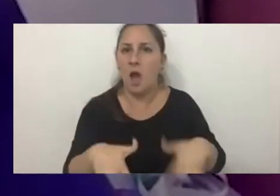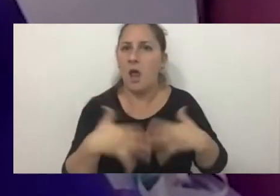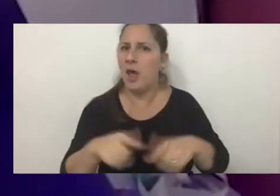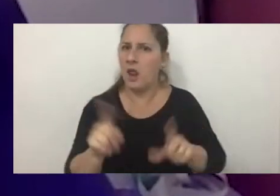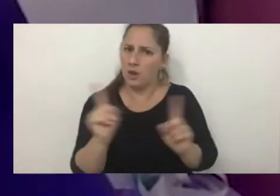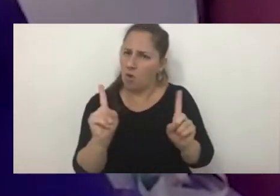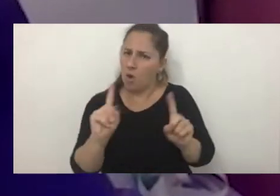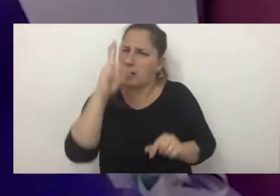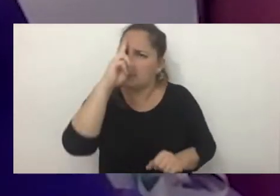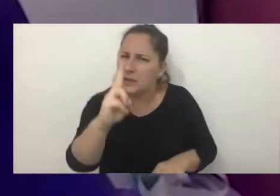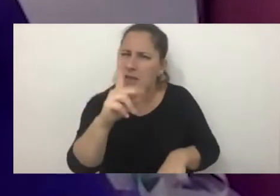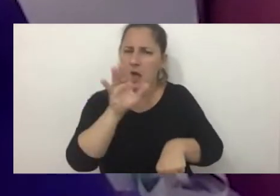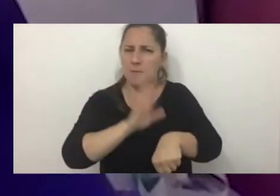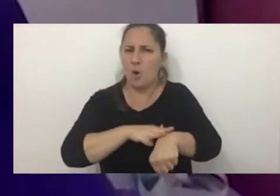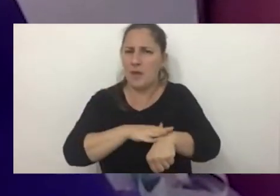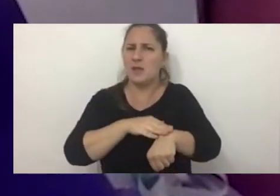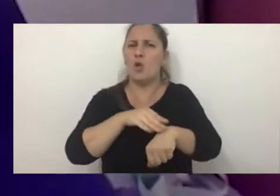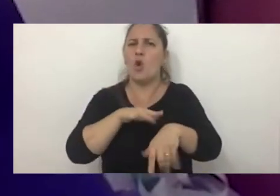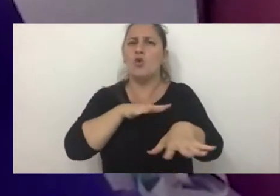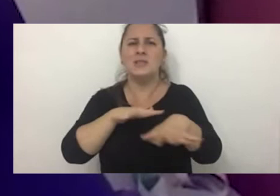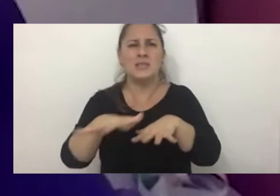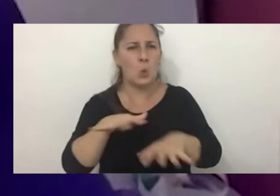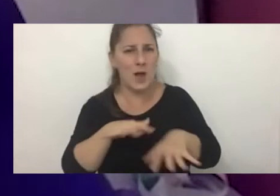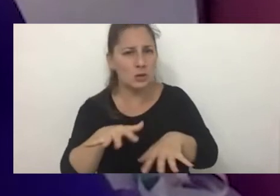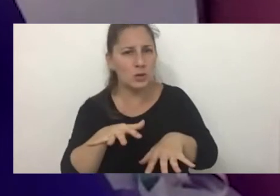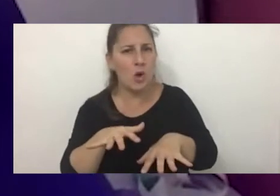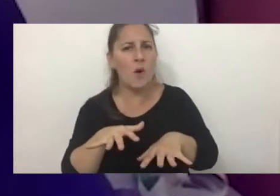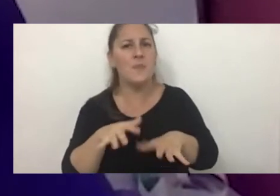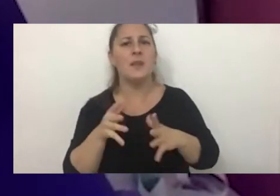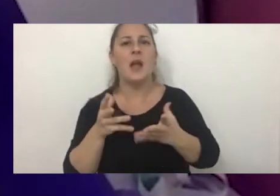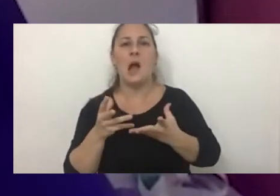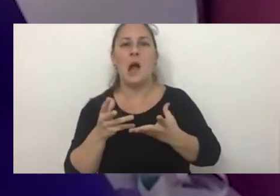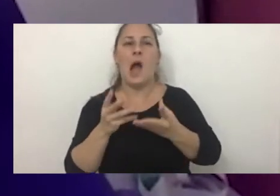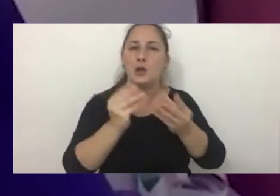punto de explotar en el momento del parto. Y